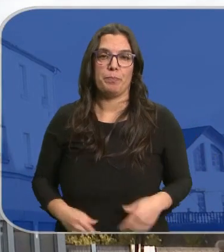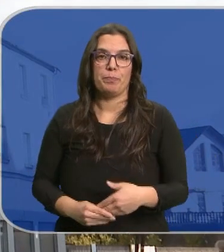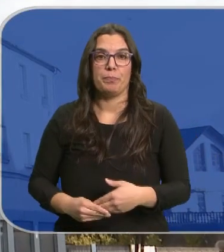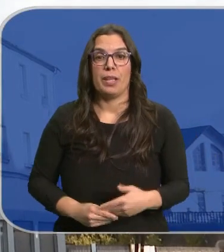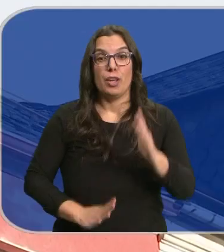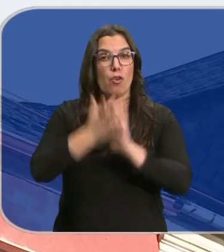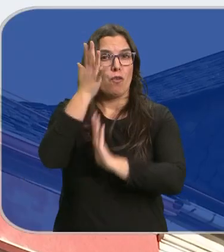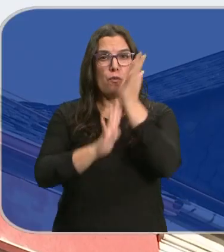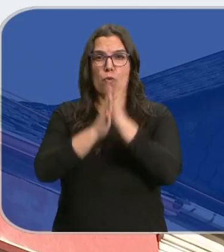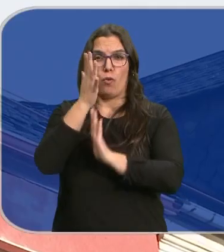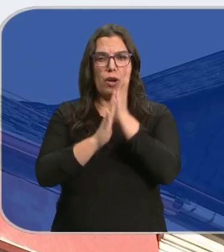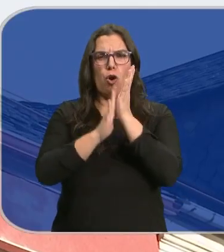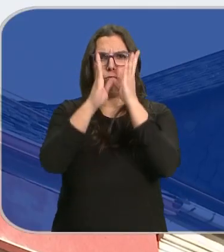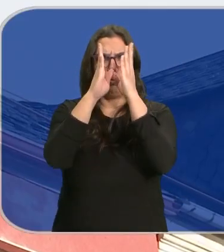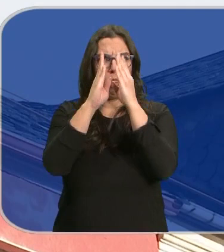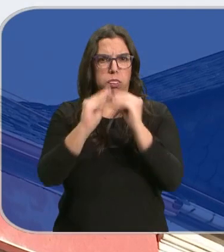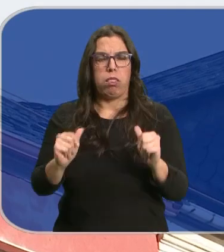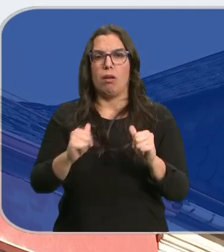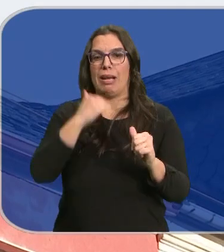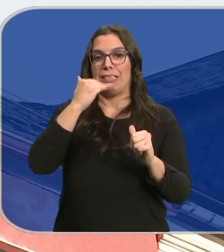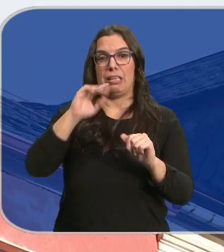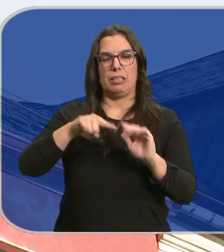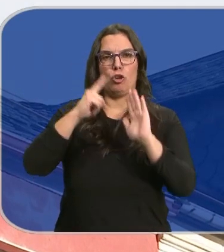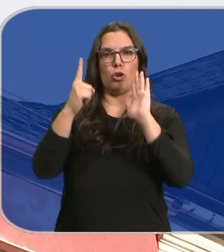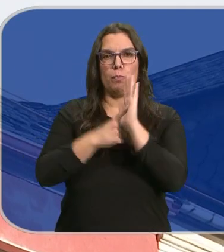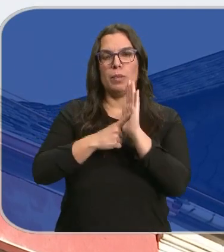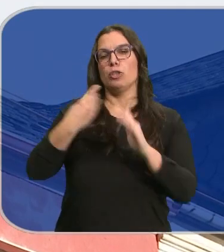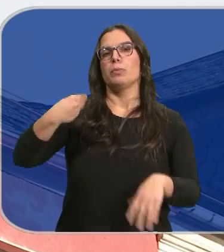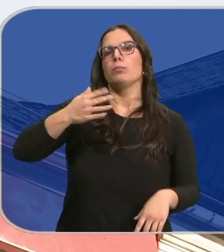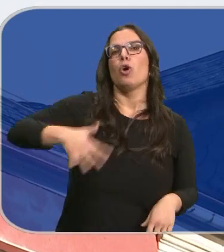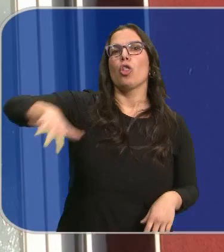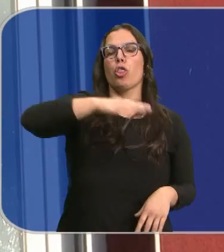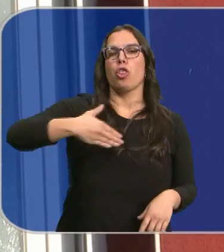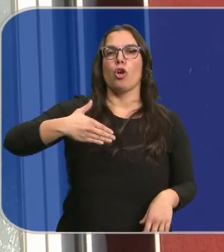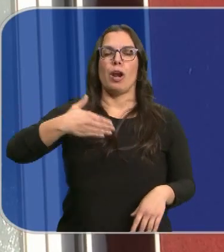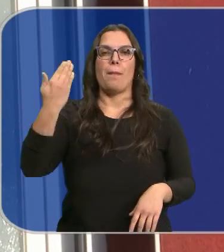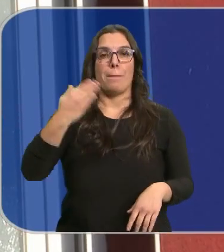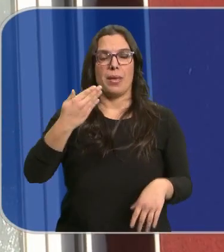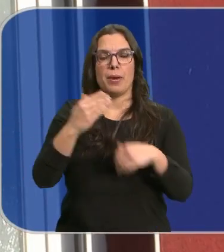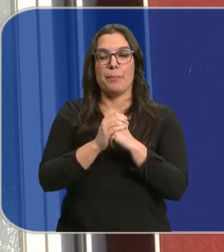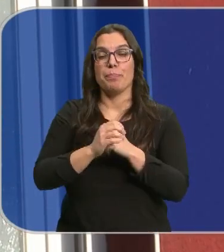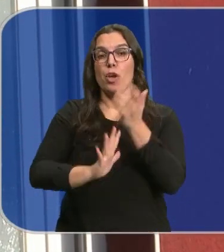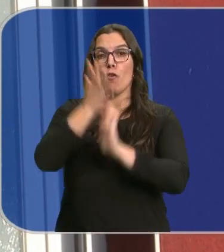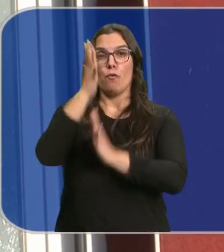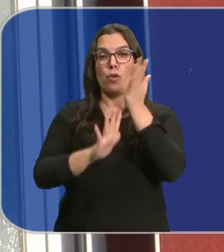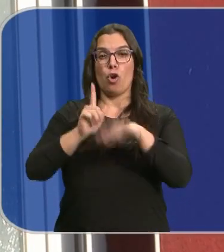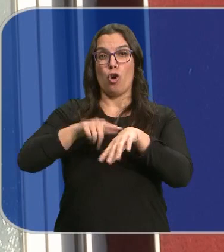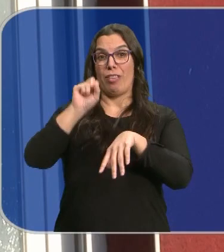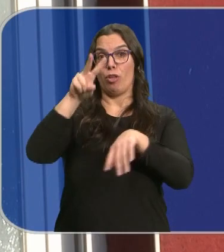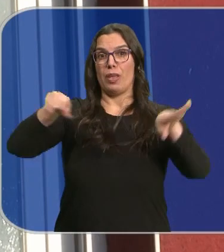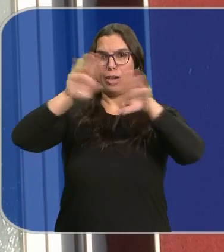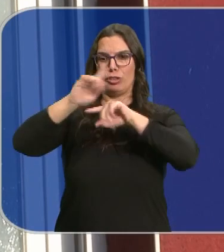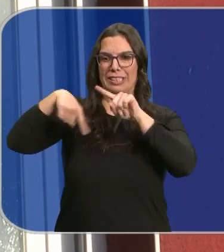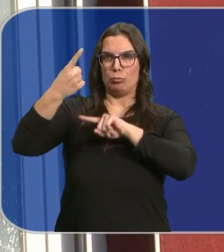Devorado por el fuego, parte de un edificio de 2 plantas en el barrio de la Estación de Bembibre, en El Bierzo. El fuego se declaró pasada la medianoche